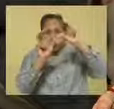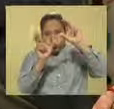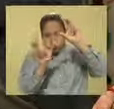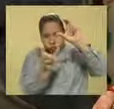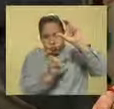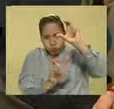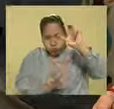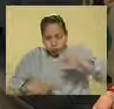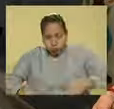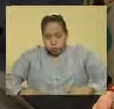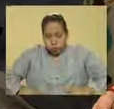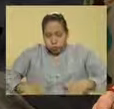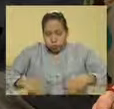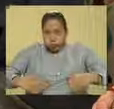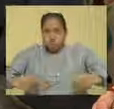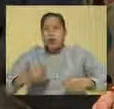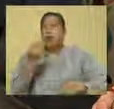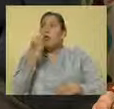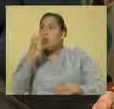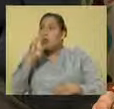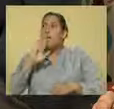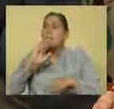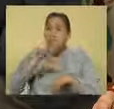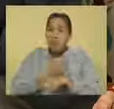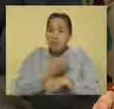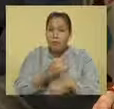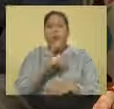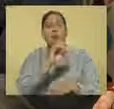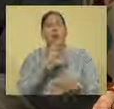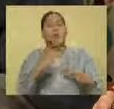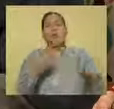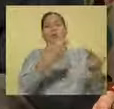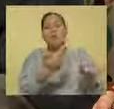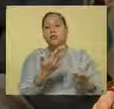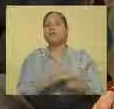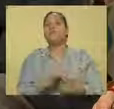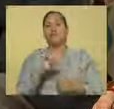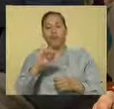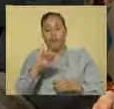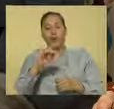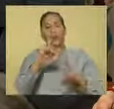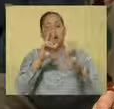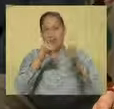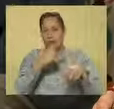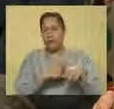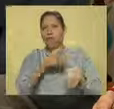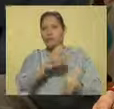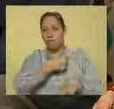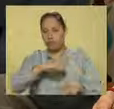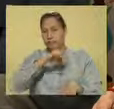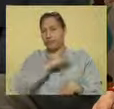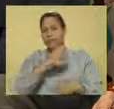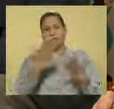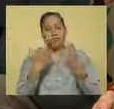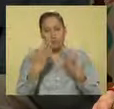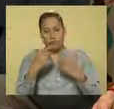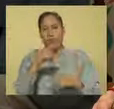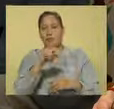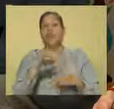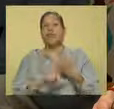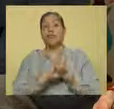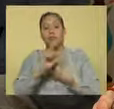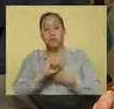¿Precisamente es por una mala alimentación, doctor? ¿O puede ser un tema de salud radical? Es un tema de salud y es un problema de salud,